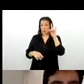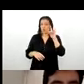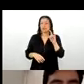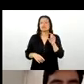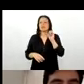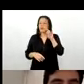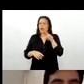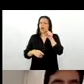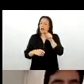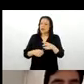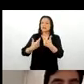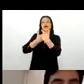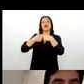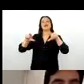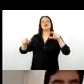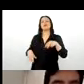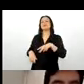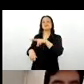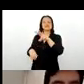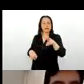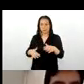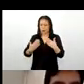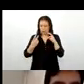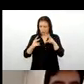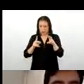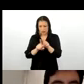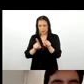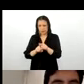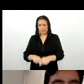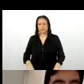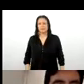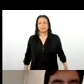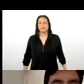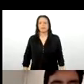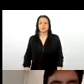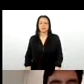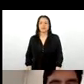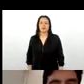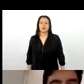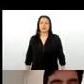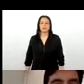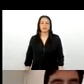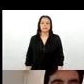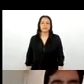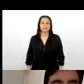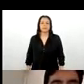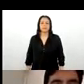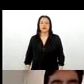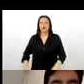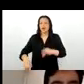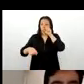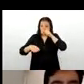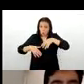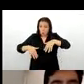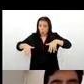estado, podemos observar nuestro, nuestro ave emblemática, el cóndor, ¿no?